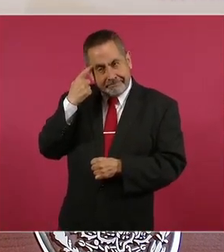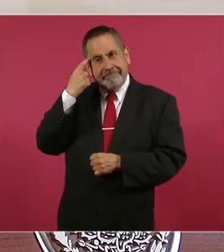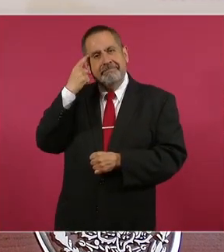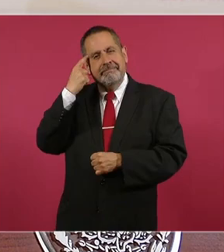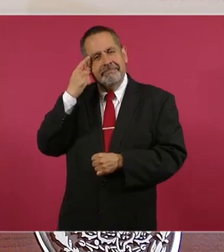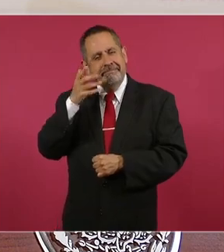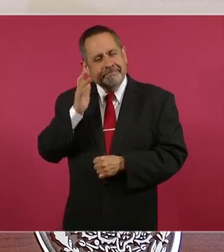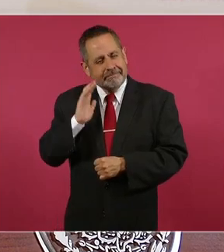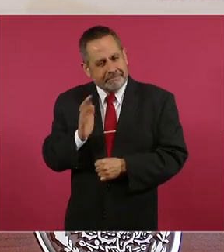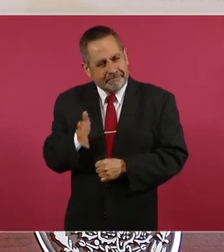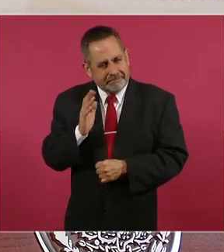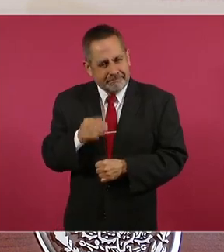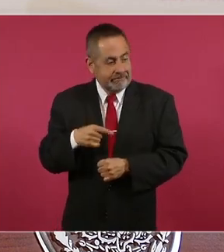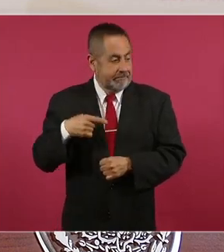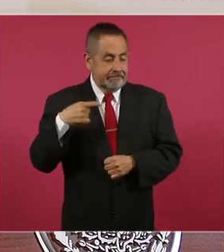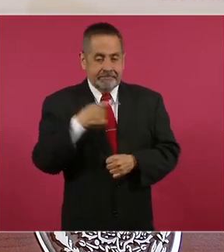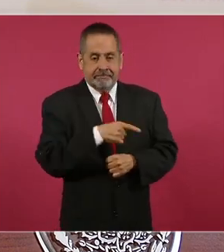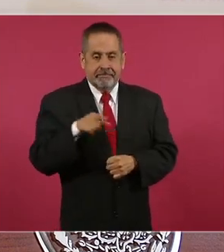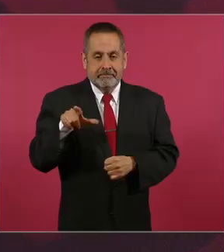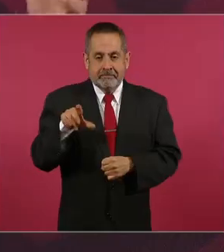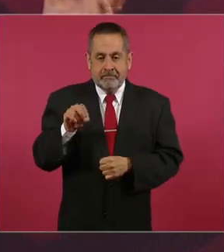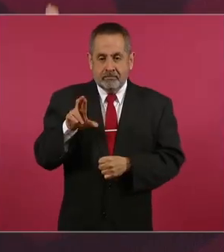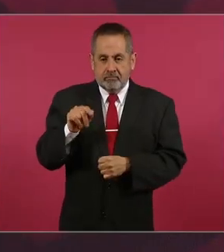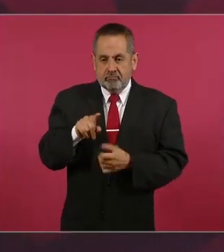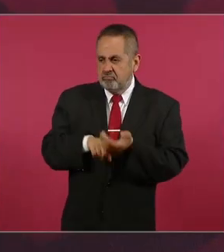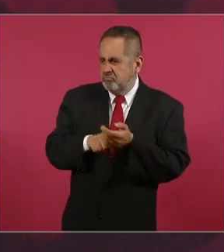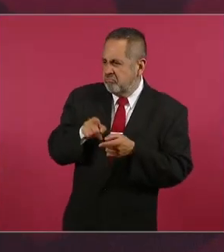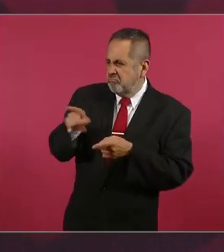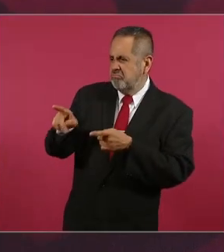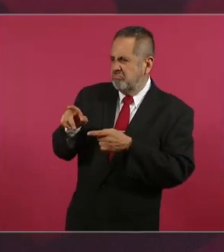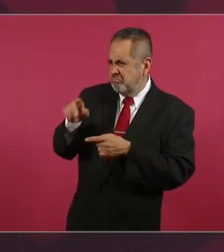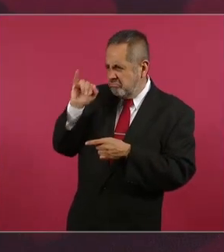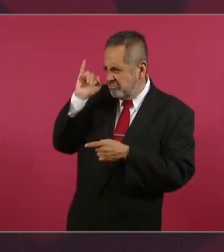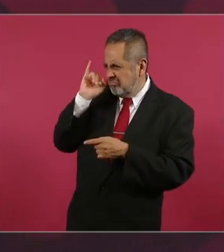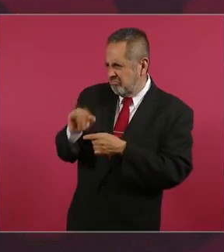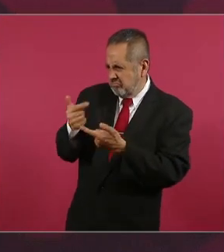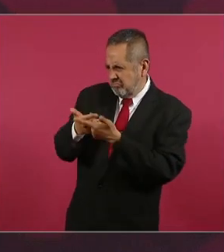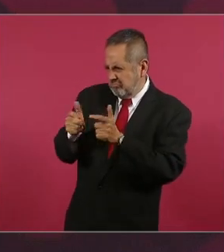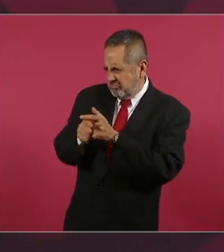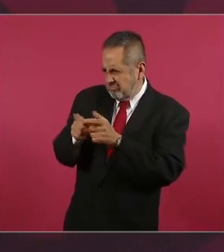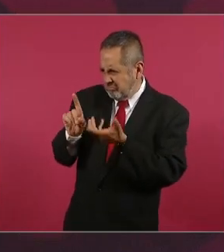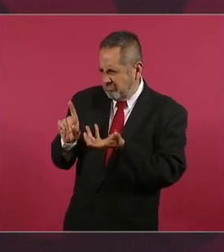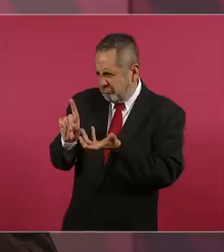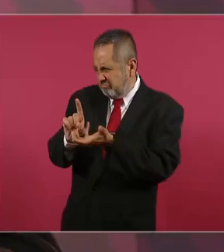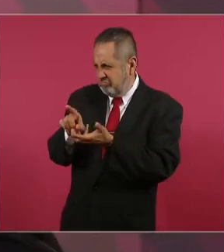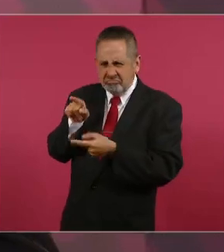primero Loret, ¿no?, el jefe del clan. Yo quisiera